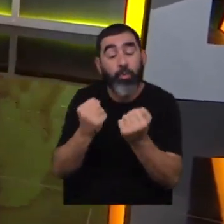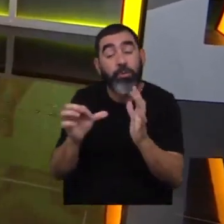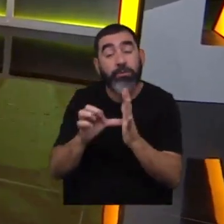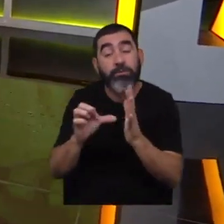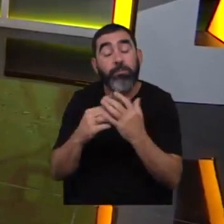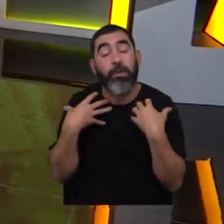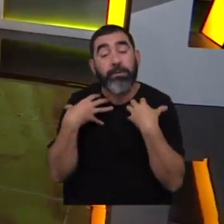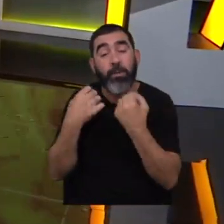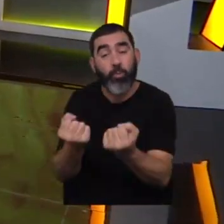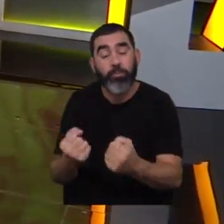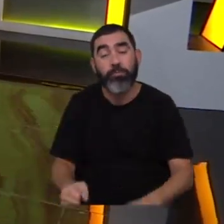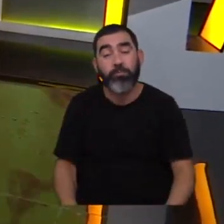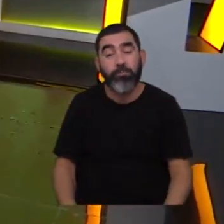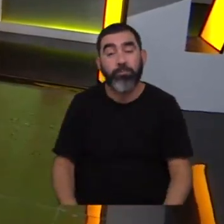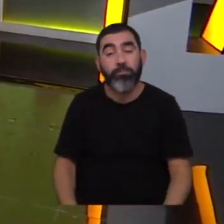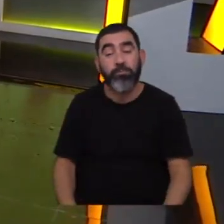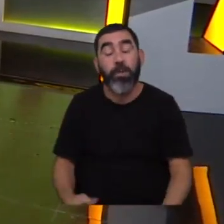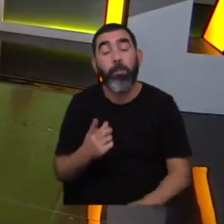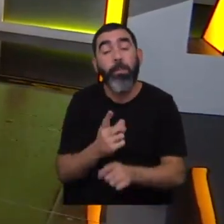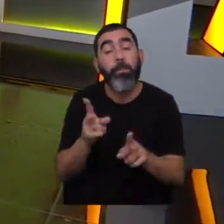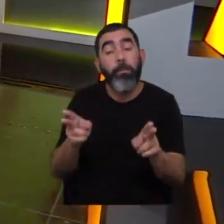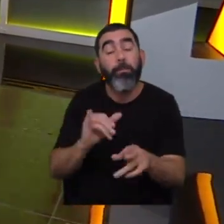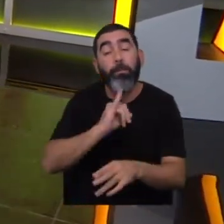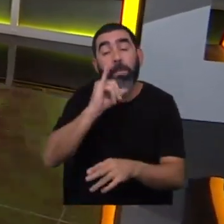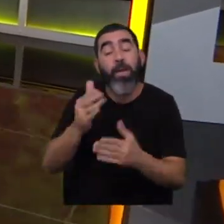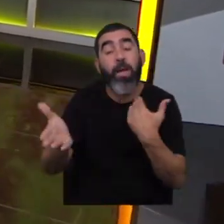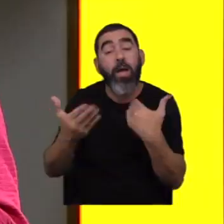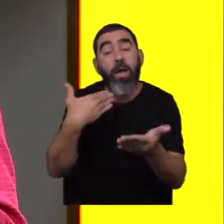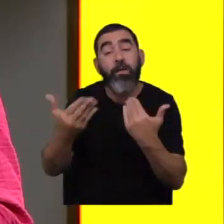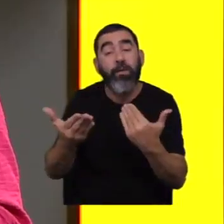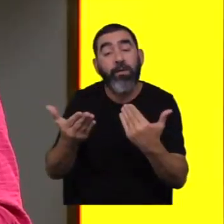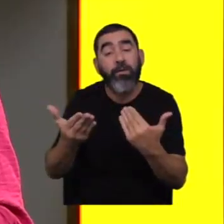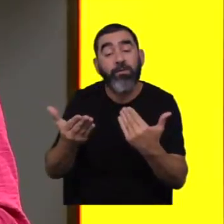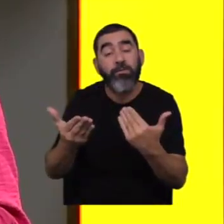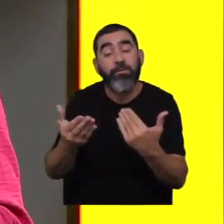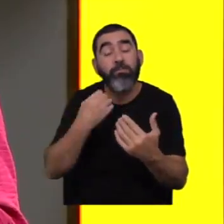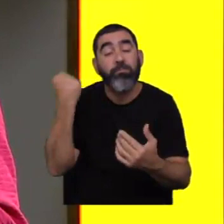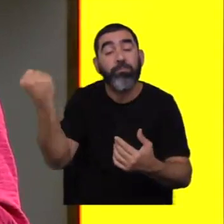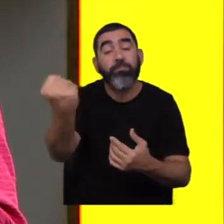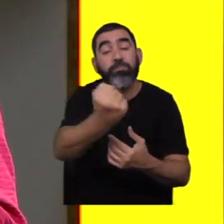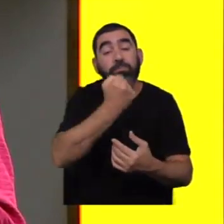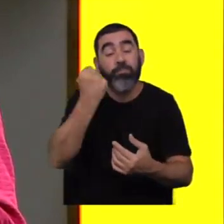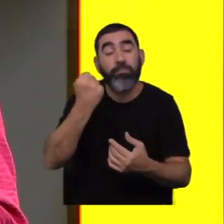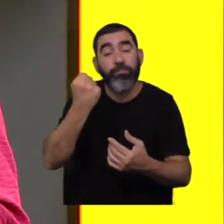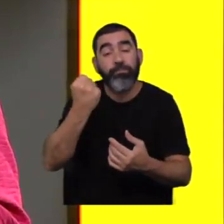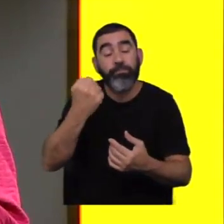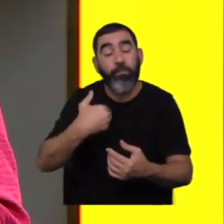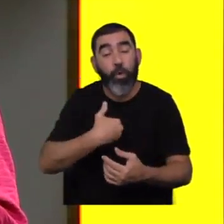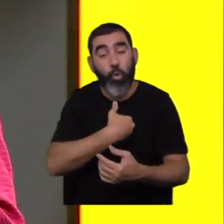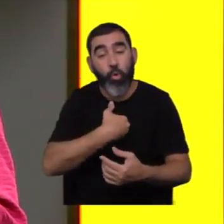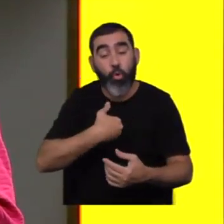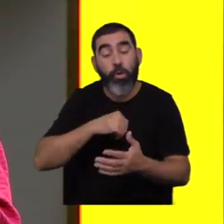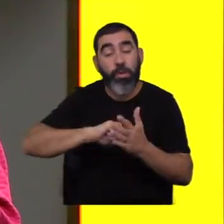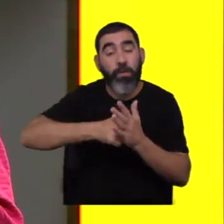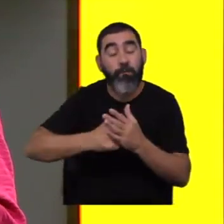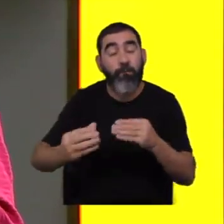de salud. Y bueno, en esta primera parte del informe hablamos justamente, quisimos destacar la importancia del rol que tiene el Banco de